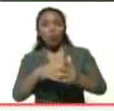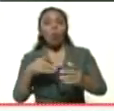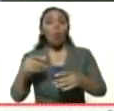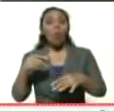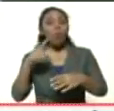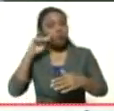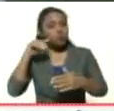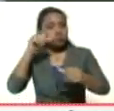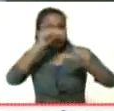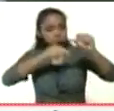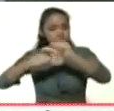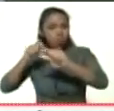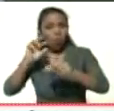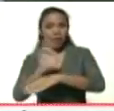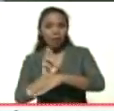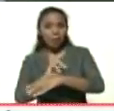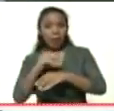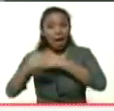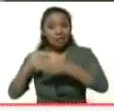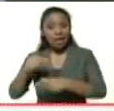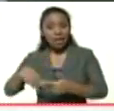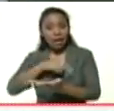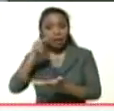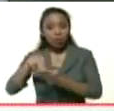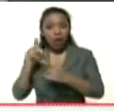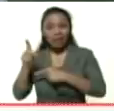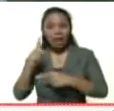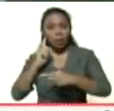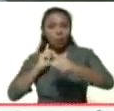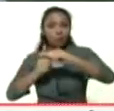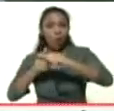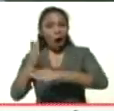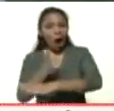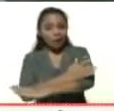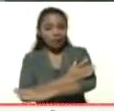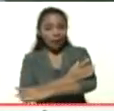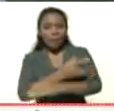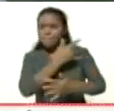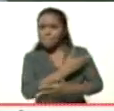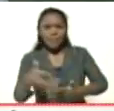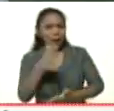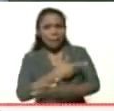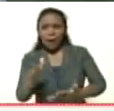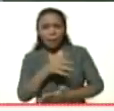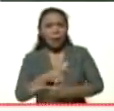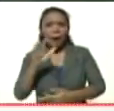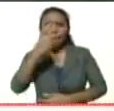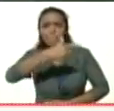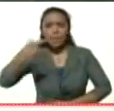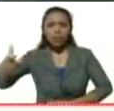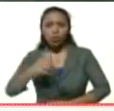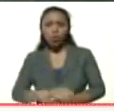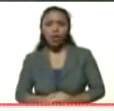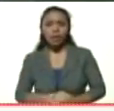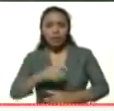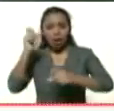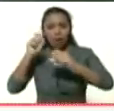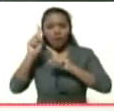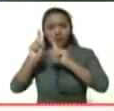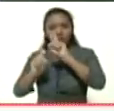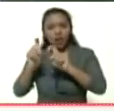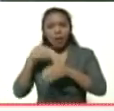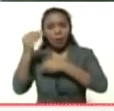realizadas a nivel nacional y esas pruebas rápidas nos permiten hacer despistajes de los miles y miles y miles de encuestas que hemos